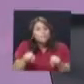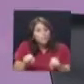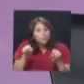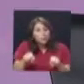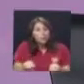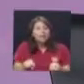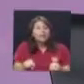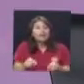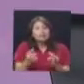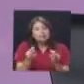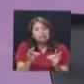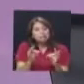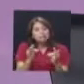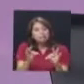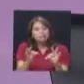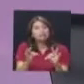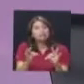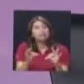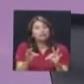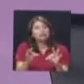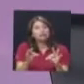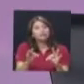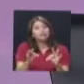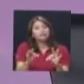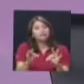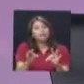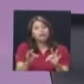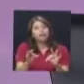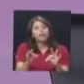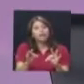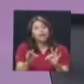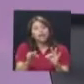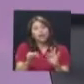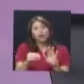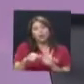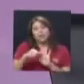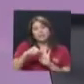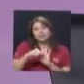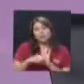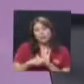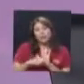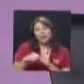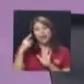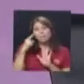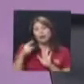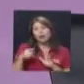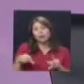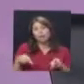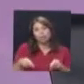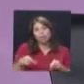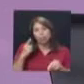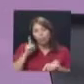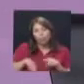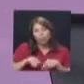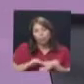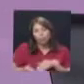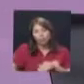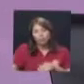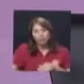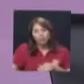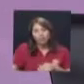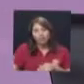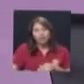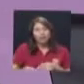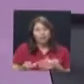a una y salía de esterilización exacto de ser iniciación primero